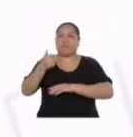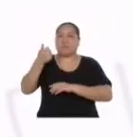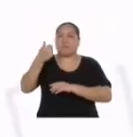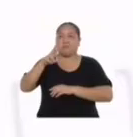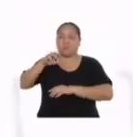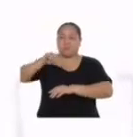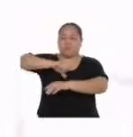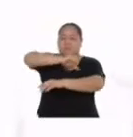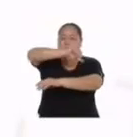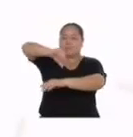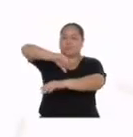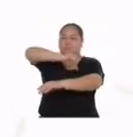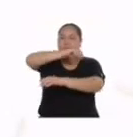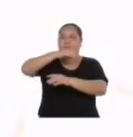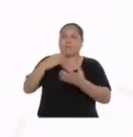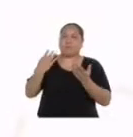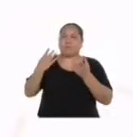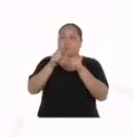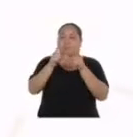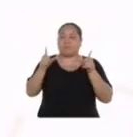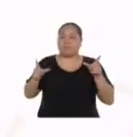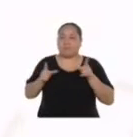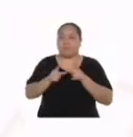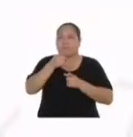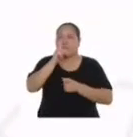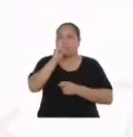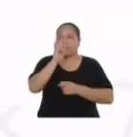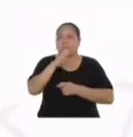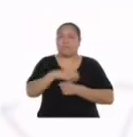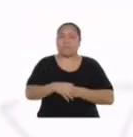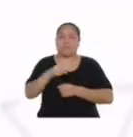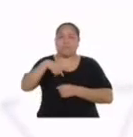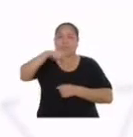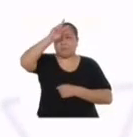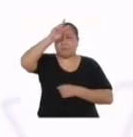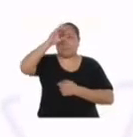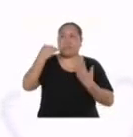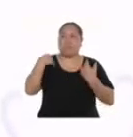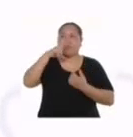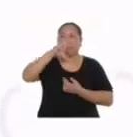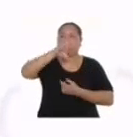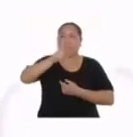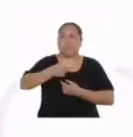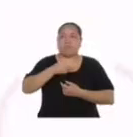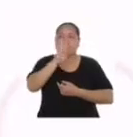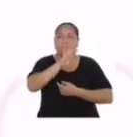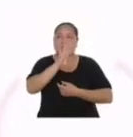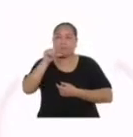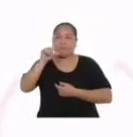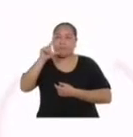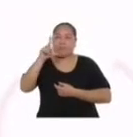en los alrededores del lago Titicaca. El Perú tiene 3.044 glaciares,